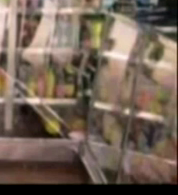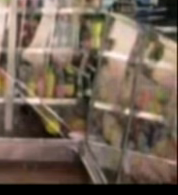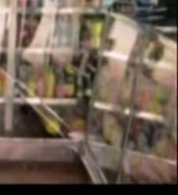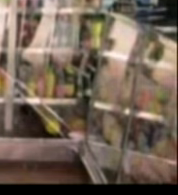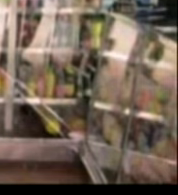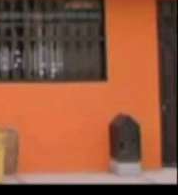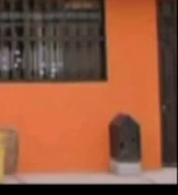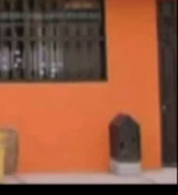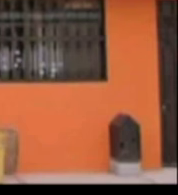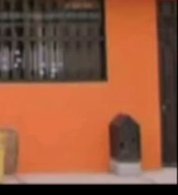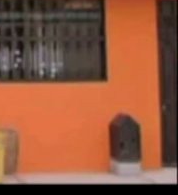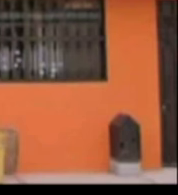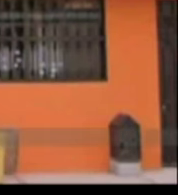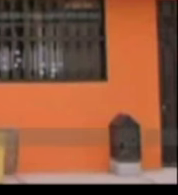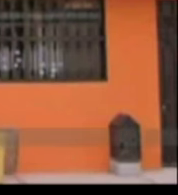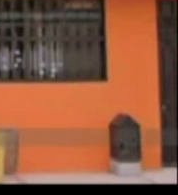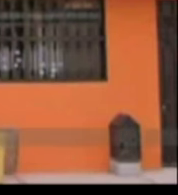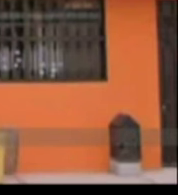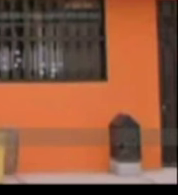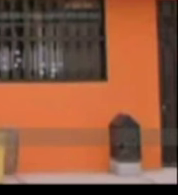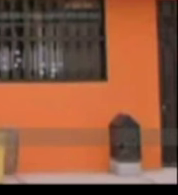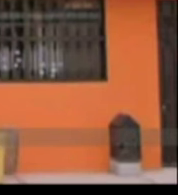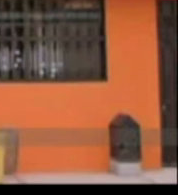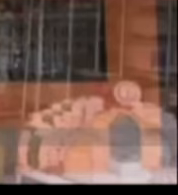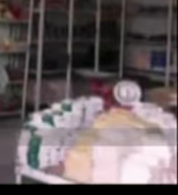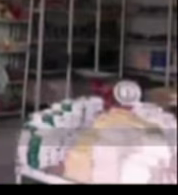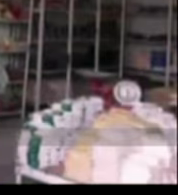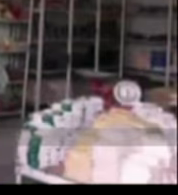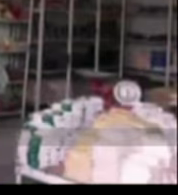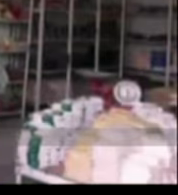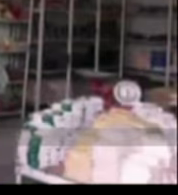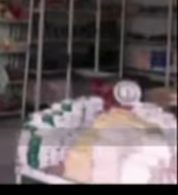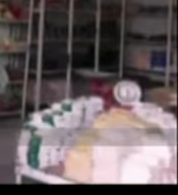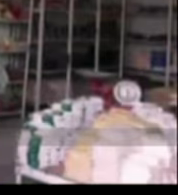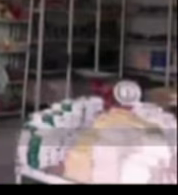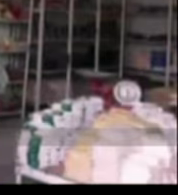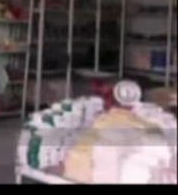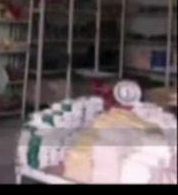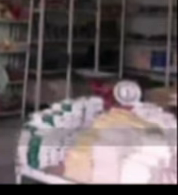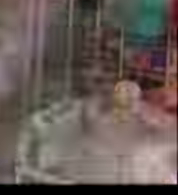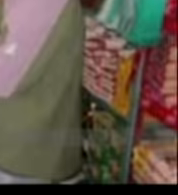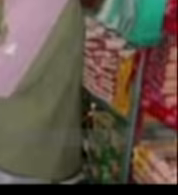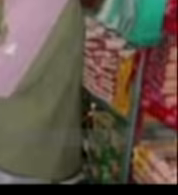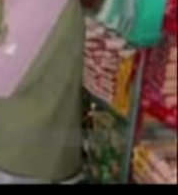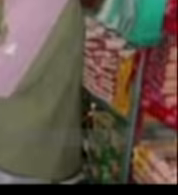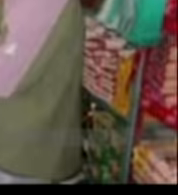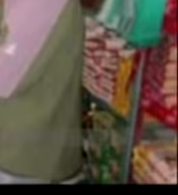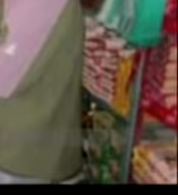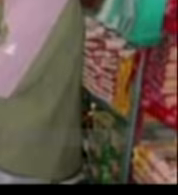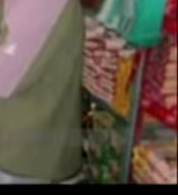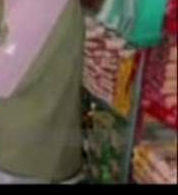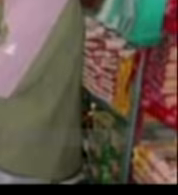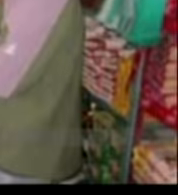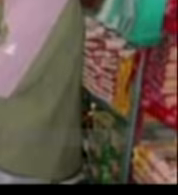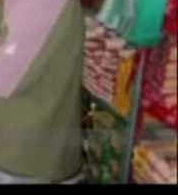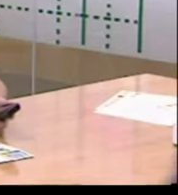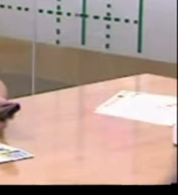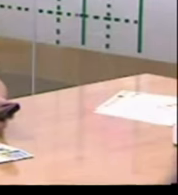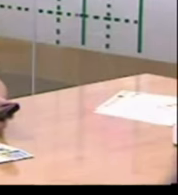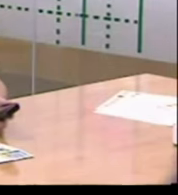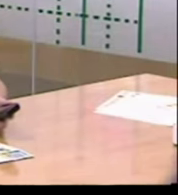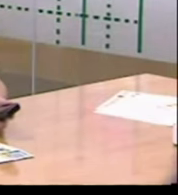en 60 tiendas en Colombia y México, donde además trabajan con importantes multinacionales de refrescos y telefonía, entre